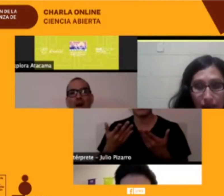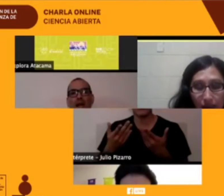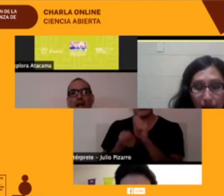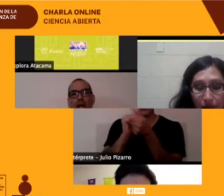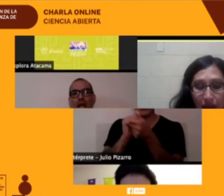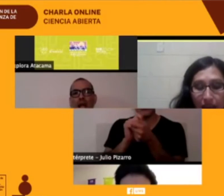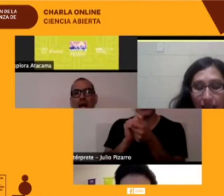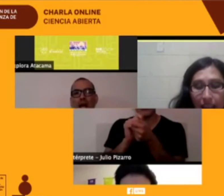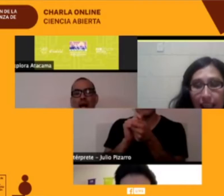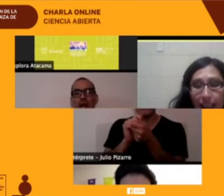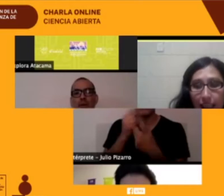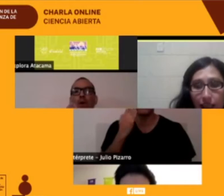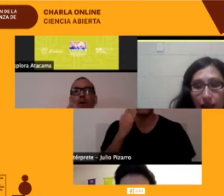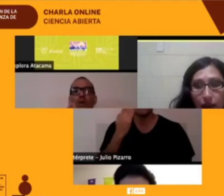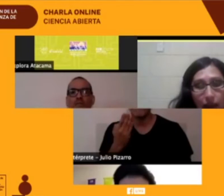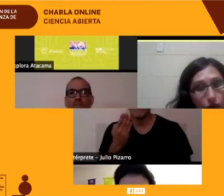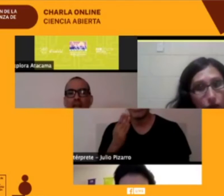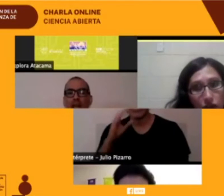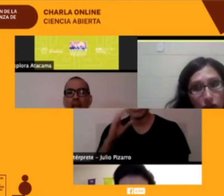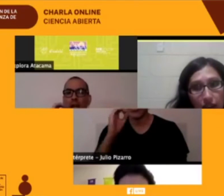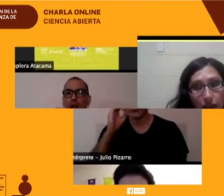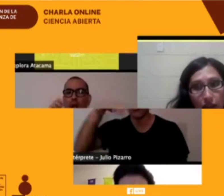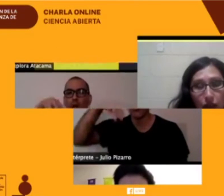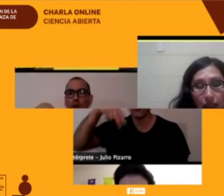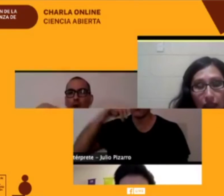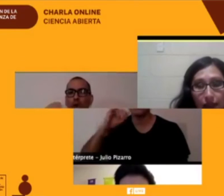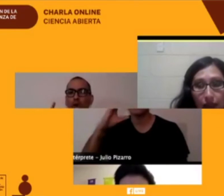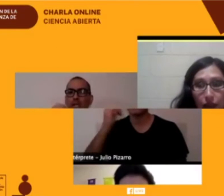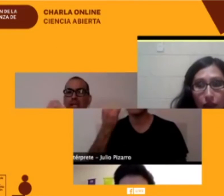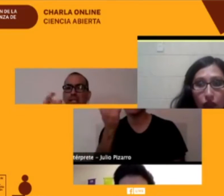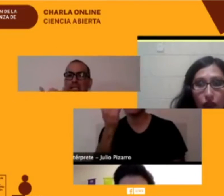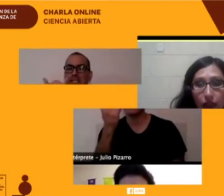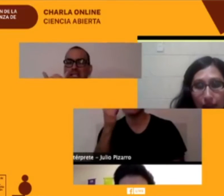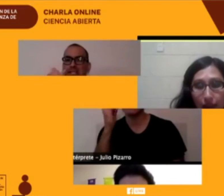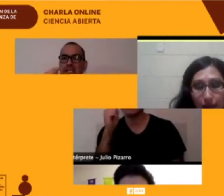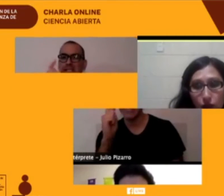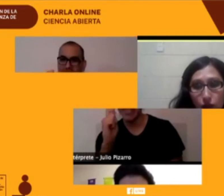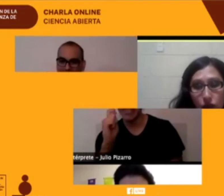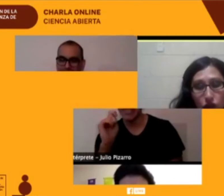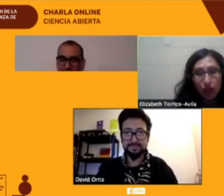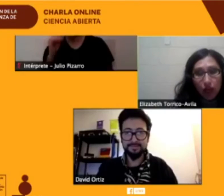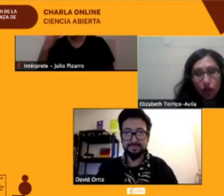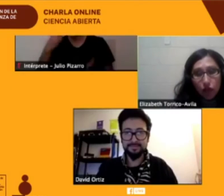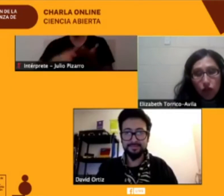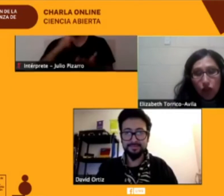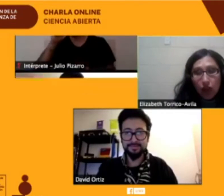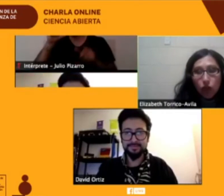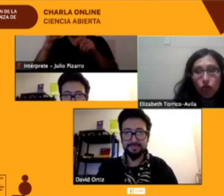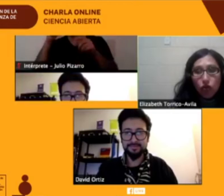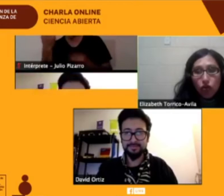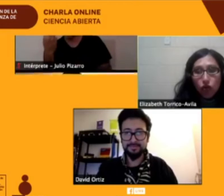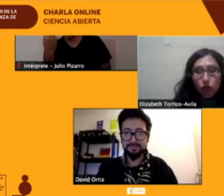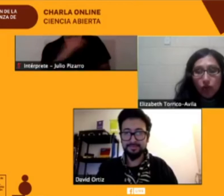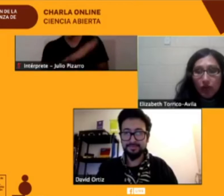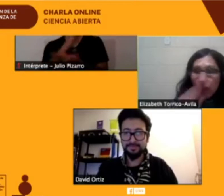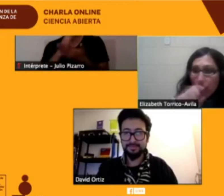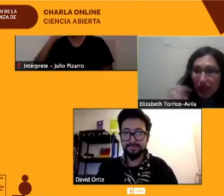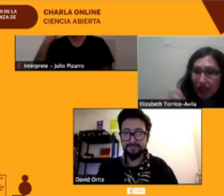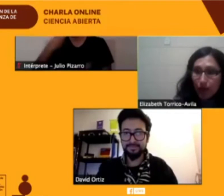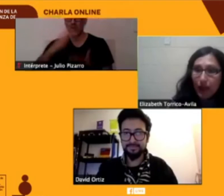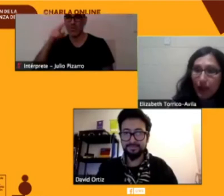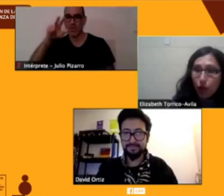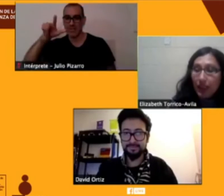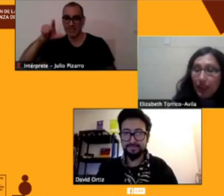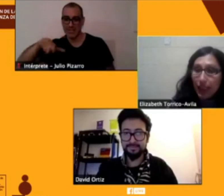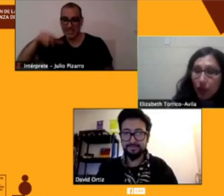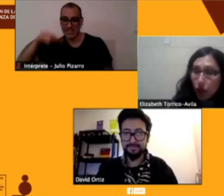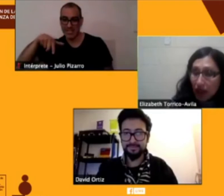¿verdad? Y desde el 2011 hasta el 2017 estuve realizando mi doctorado, cuyo tema principal era